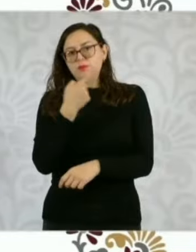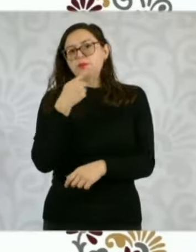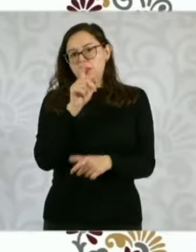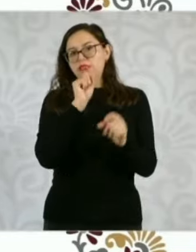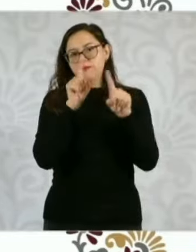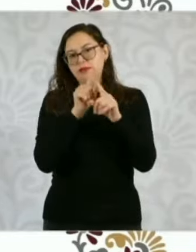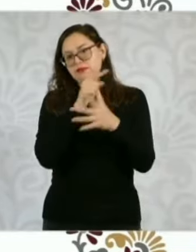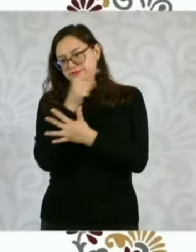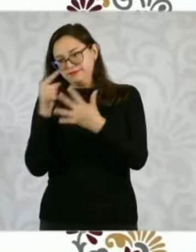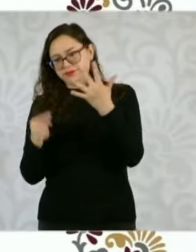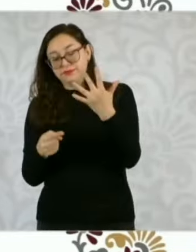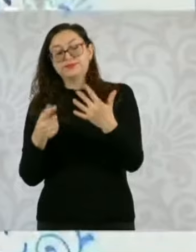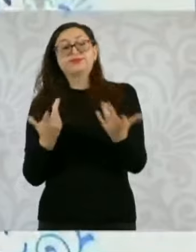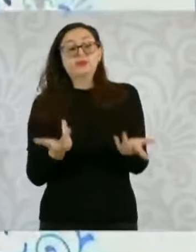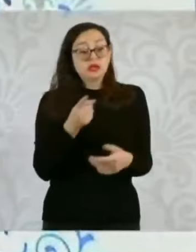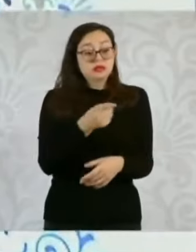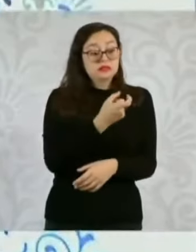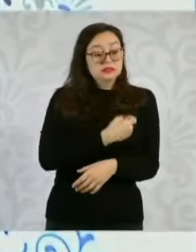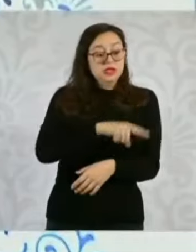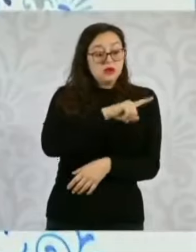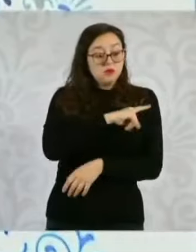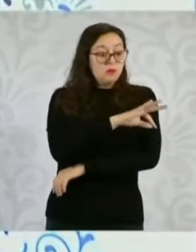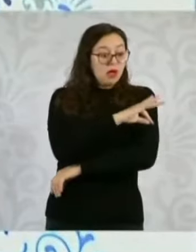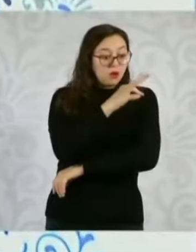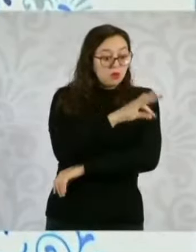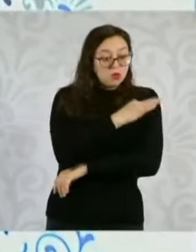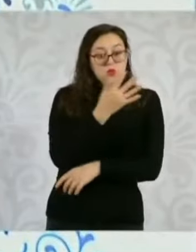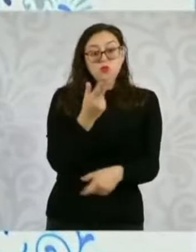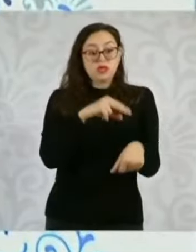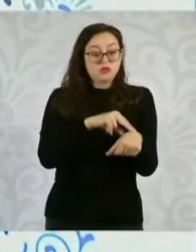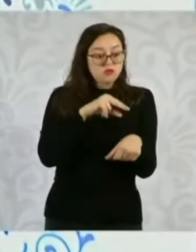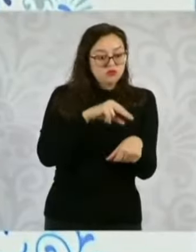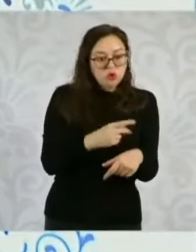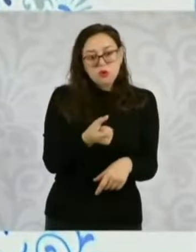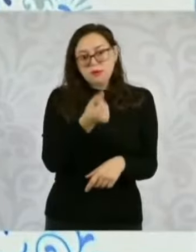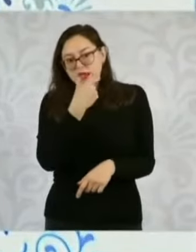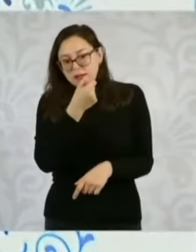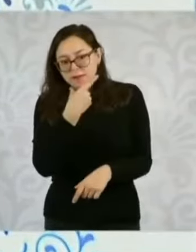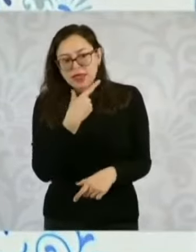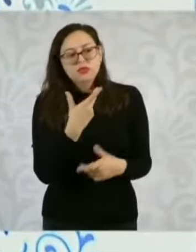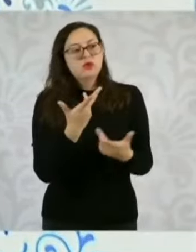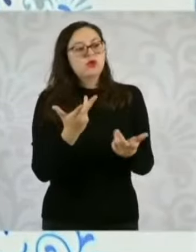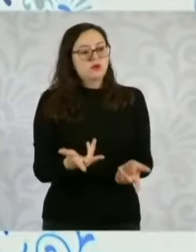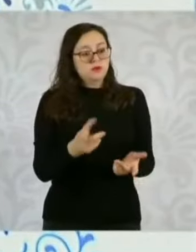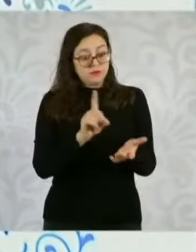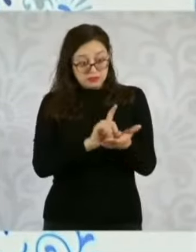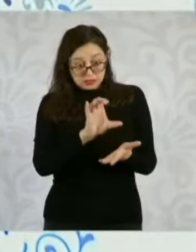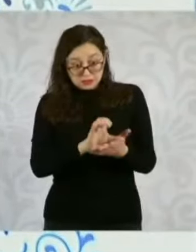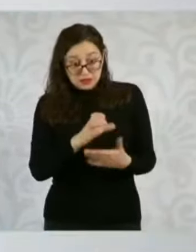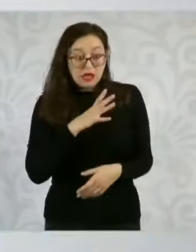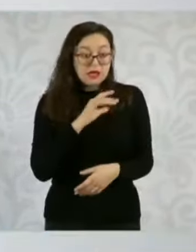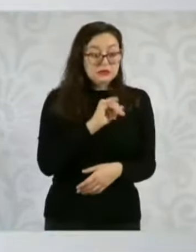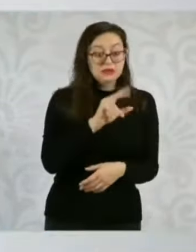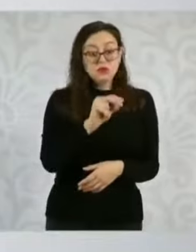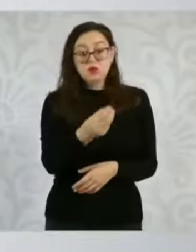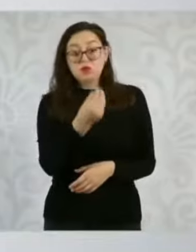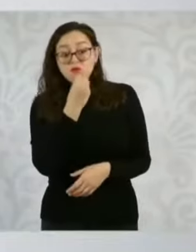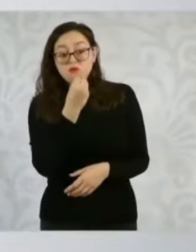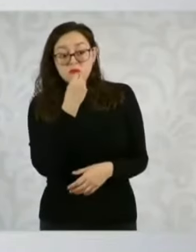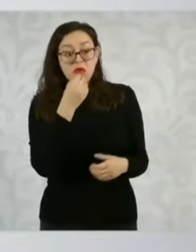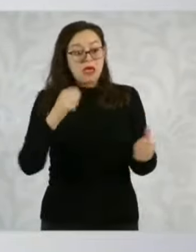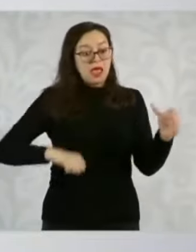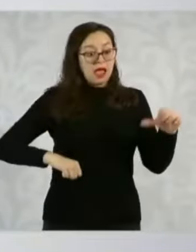estudios clínicos que se haya realizado, visitas al médico, medicamentos, discapacidad, alimentación,